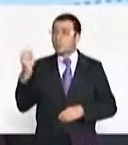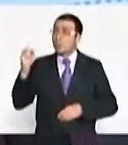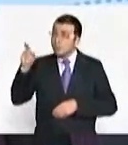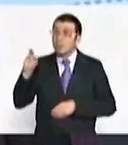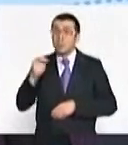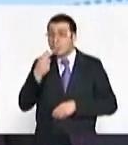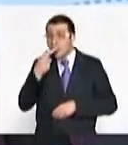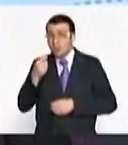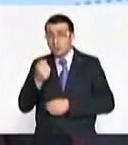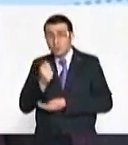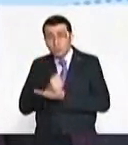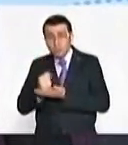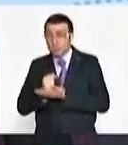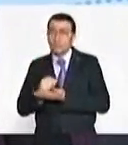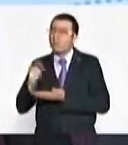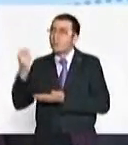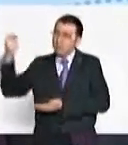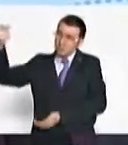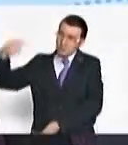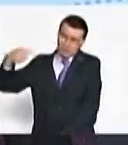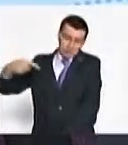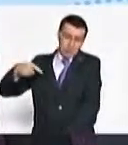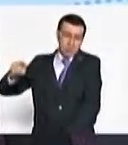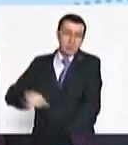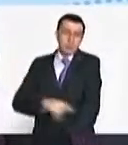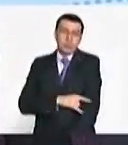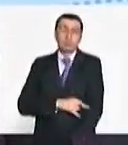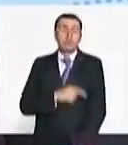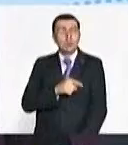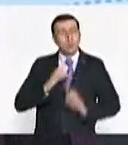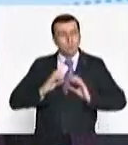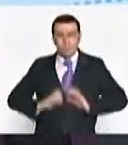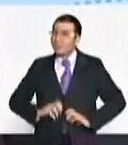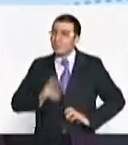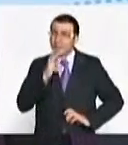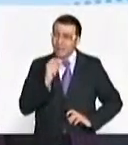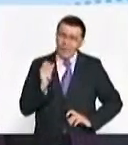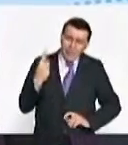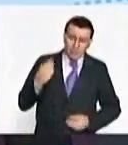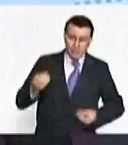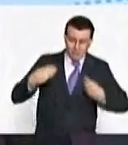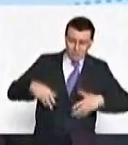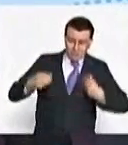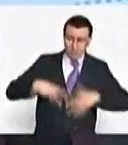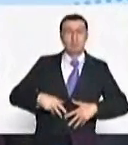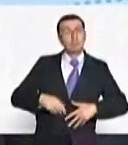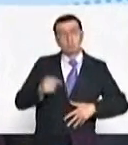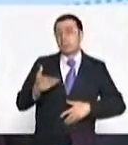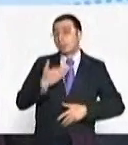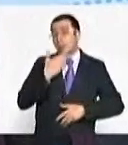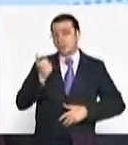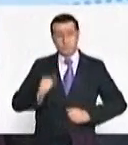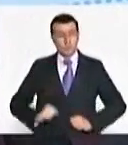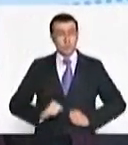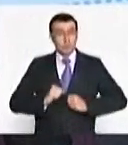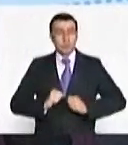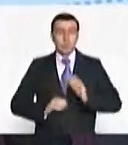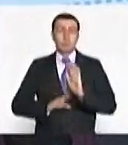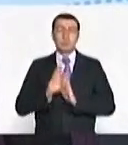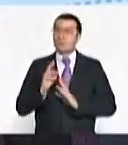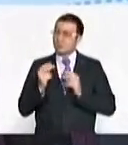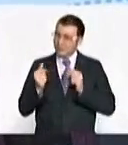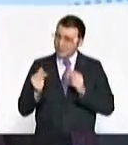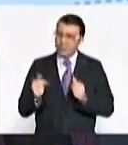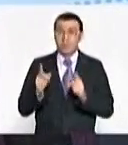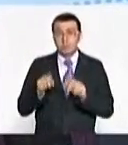medicamentos. Le damos o le reponemos lo que el cuerpo está perdiendo o no está recibiendo por una u otra razón y el paciente mejora sus patologías de una manera muy rápida